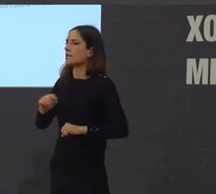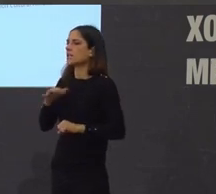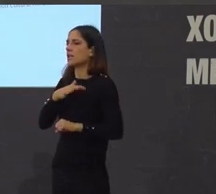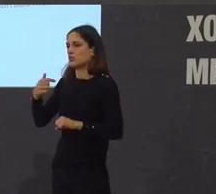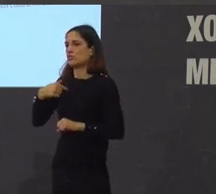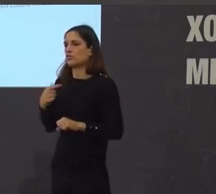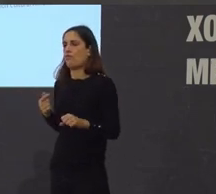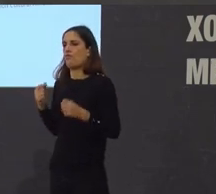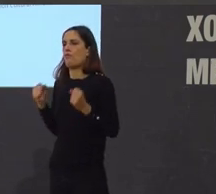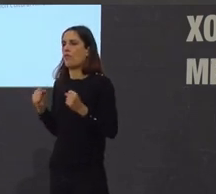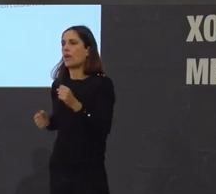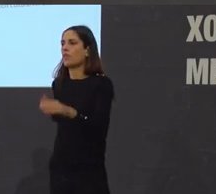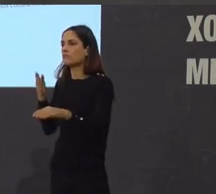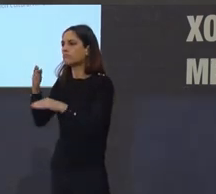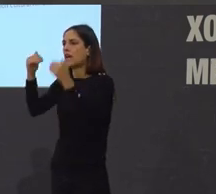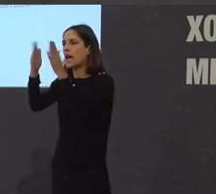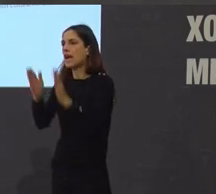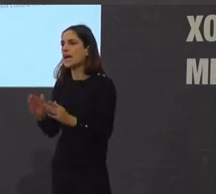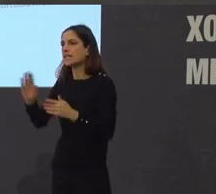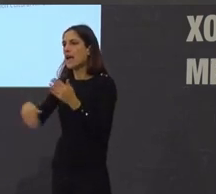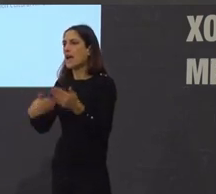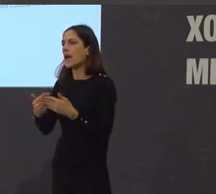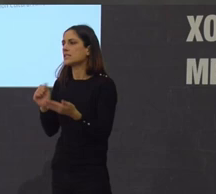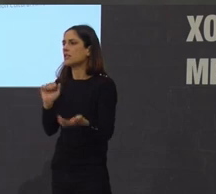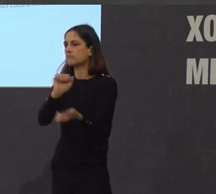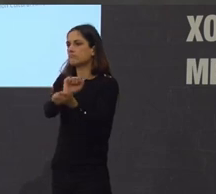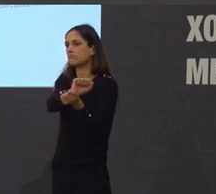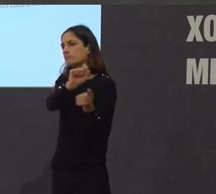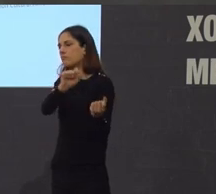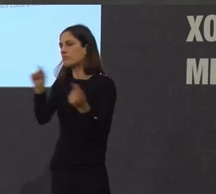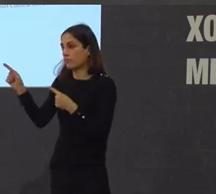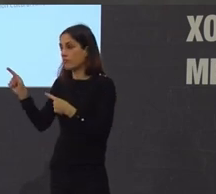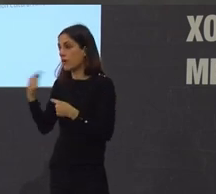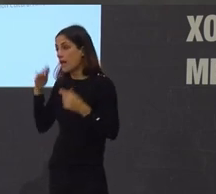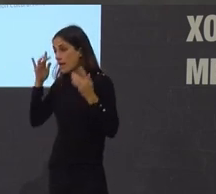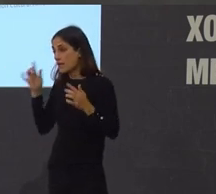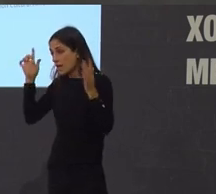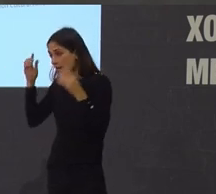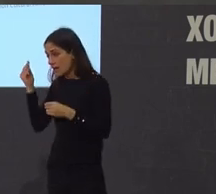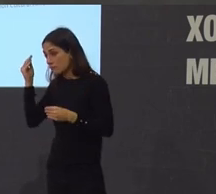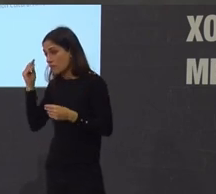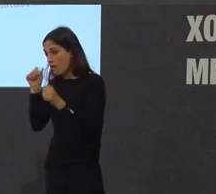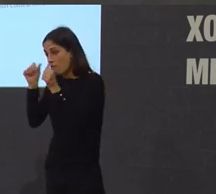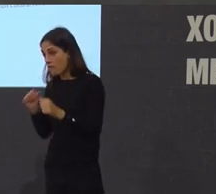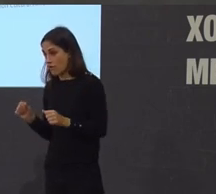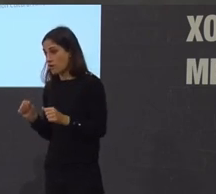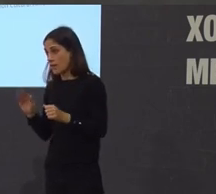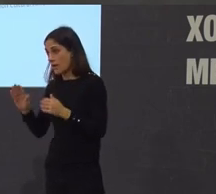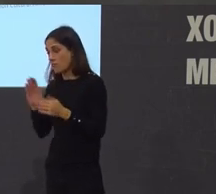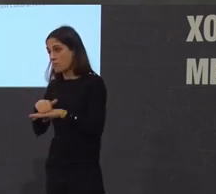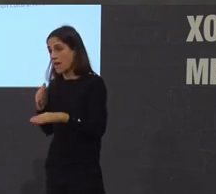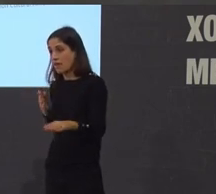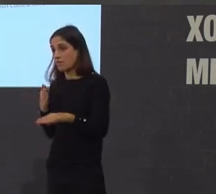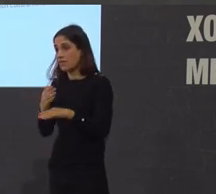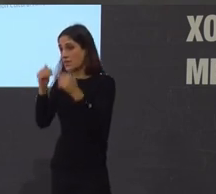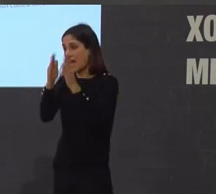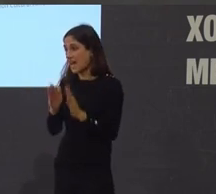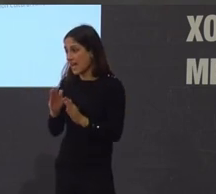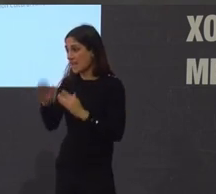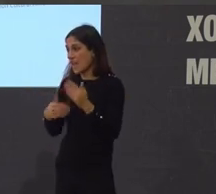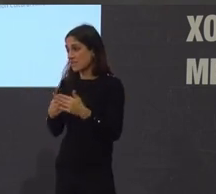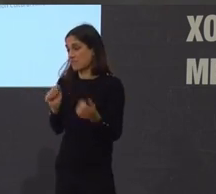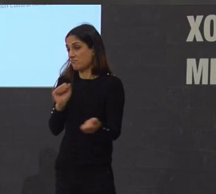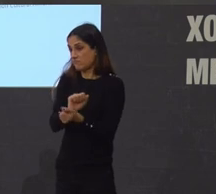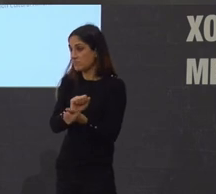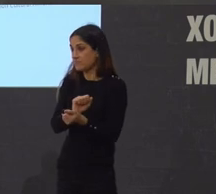casas pueden imaginarse que significaba mandar fuerzas e irlos a buscar a sus casas tal tal como eres el